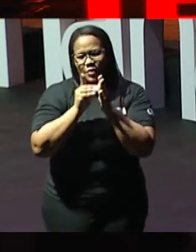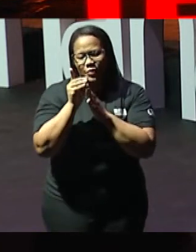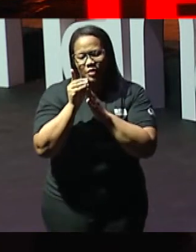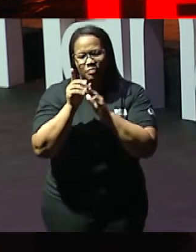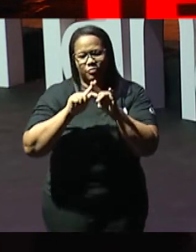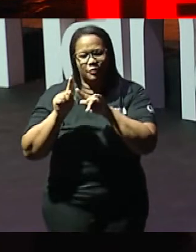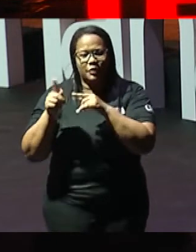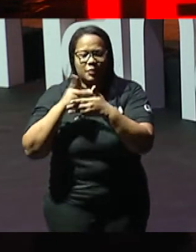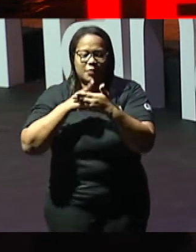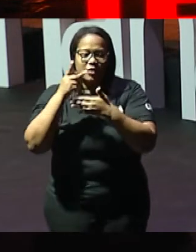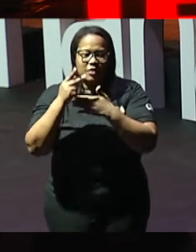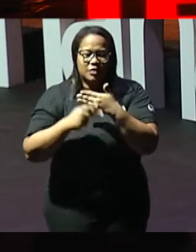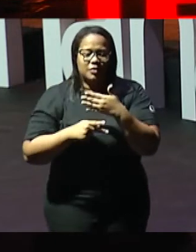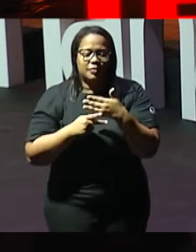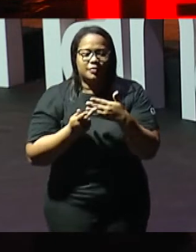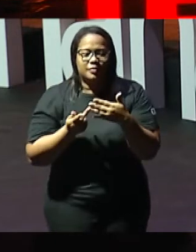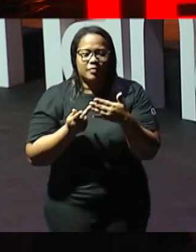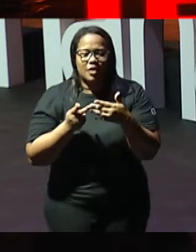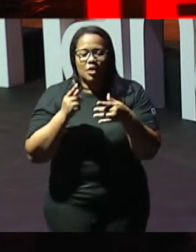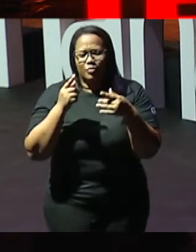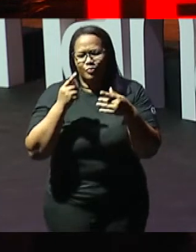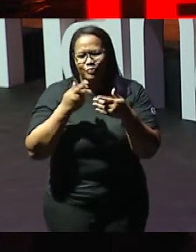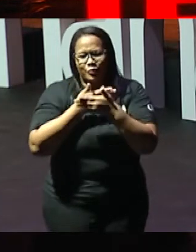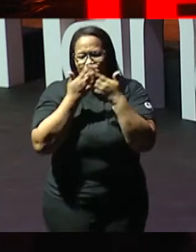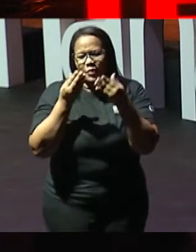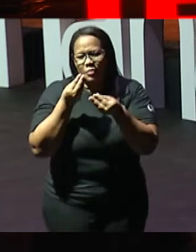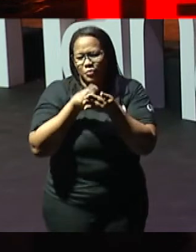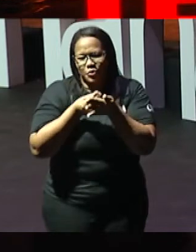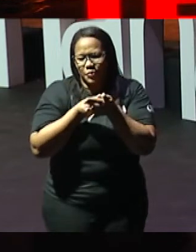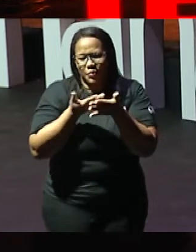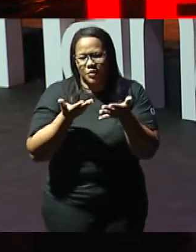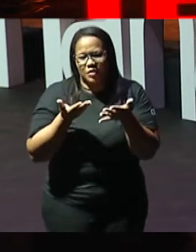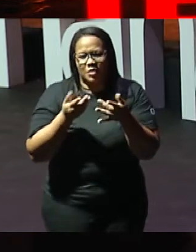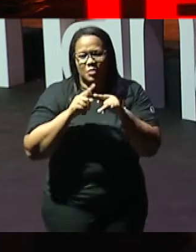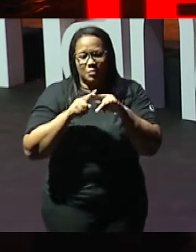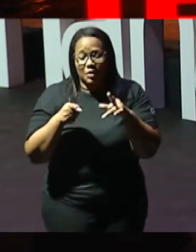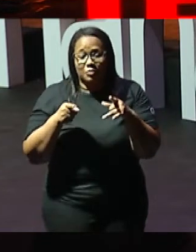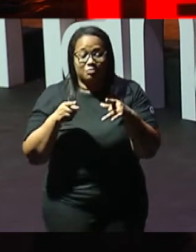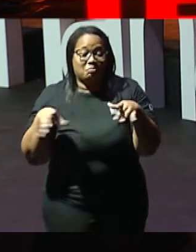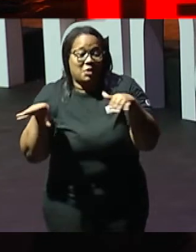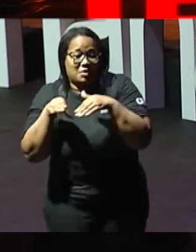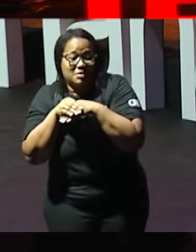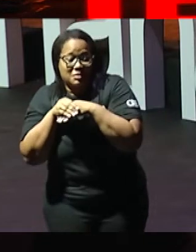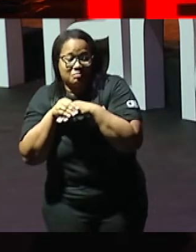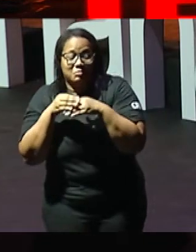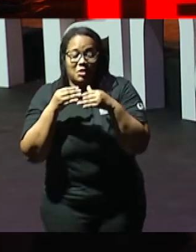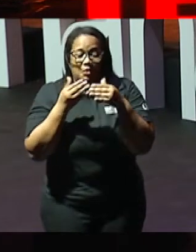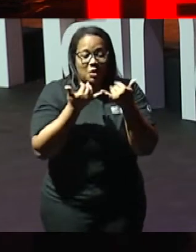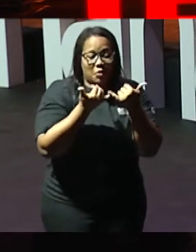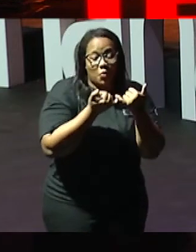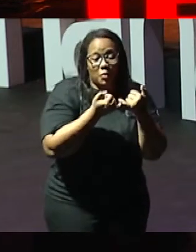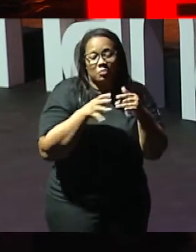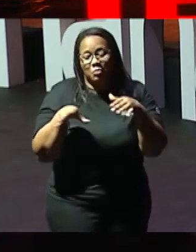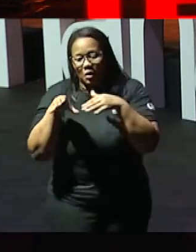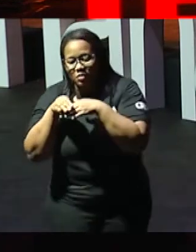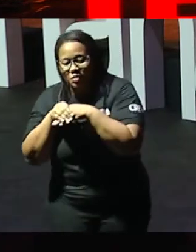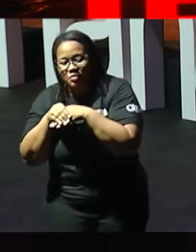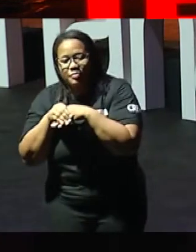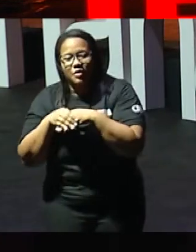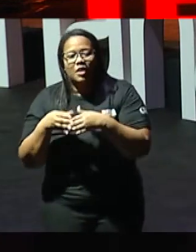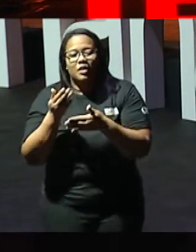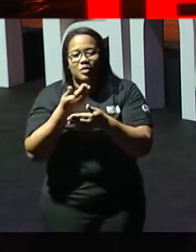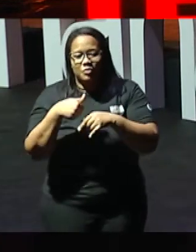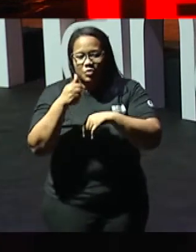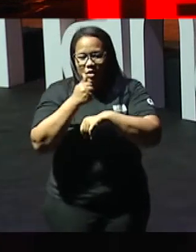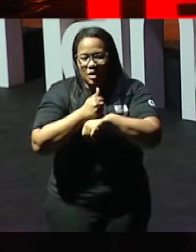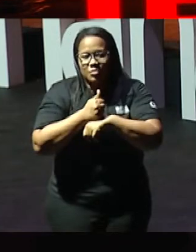me fue muy bien en la parte económica pero mi esposa y yo nos casamos esa era mi novia y yo tenía que pensar dinero y ahí fundamos una